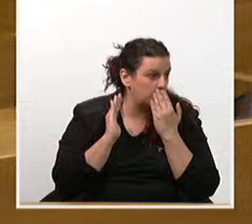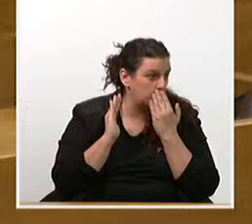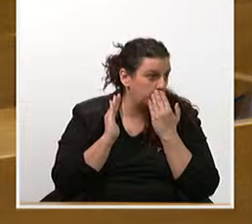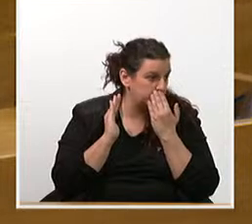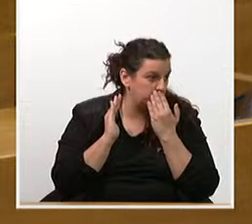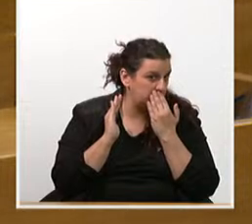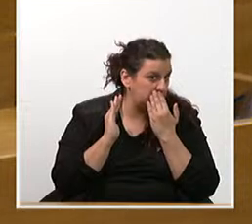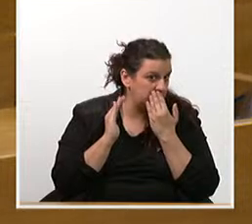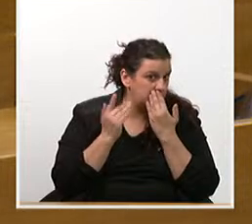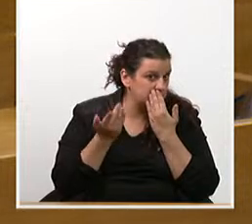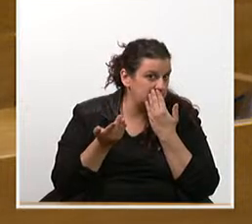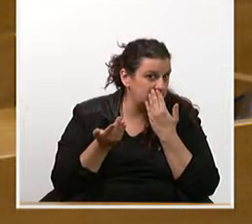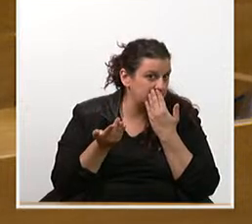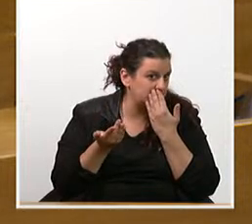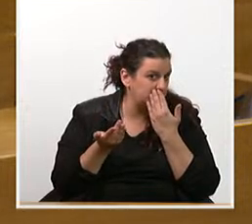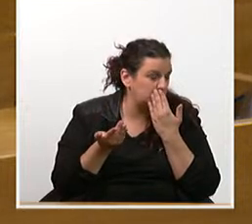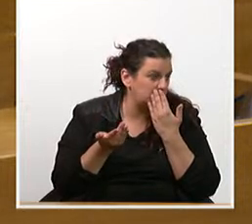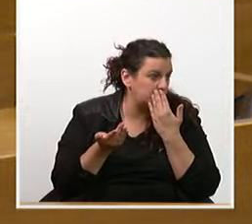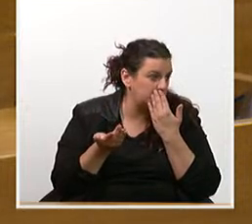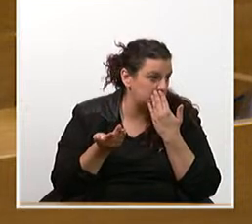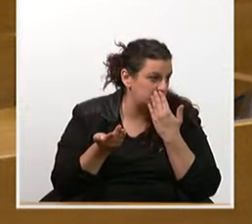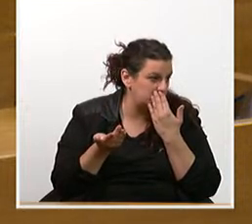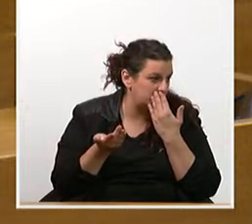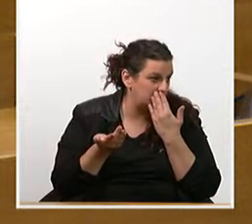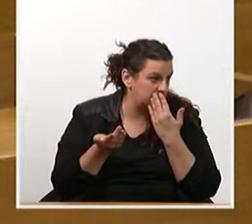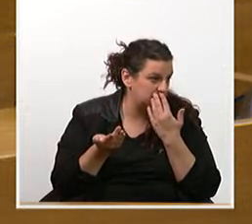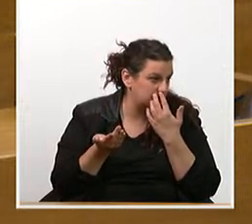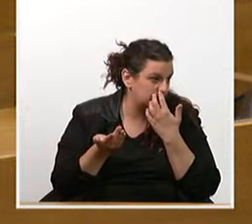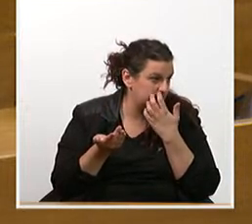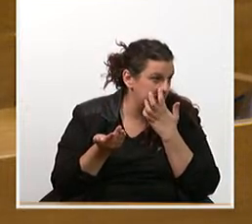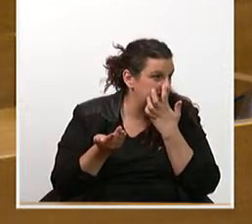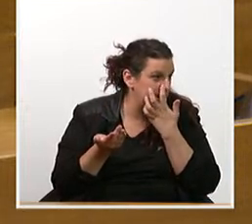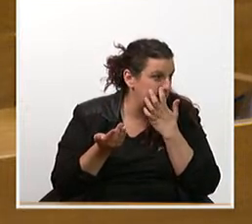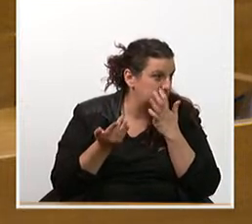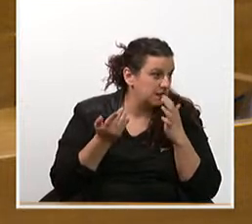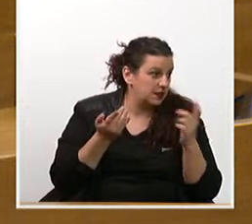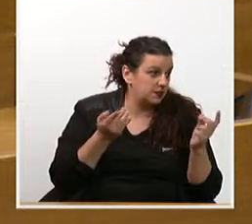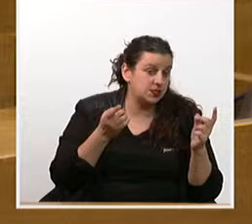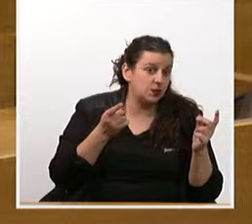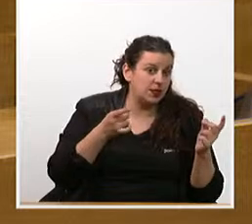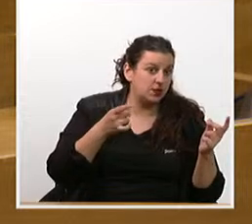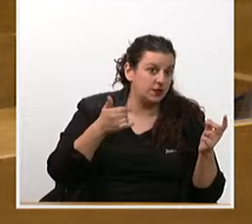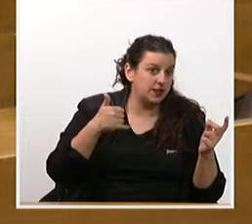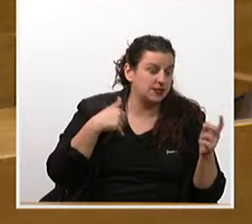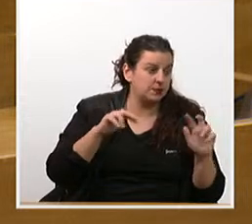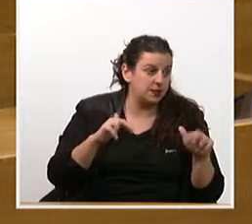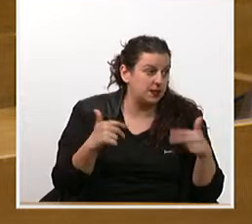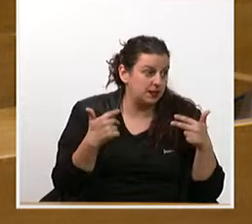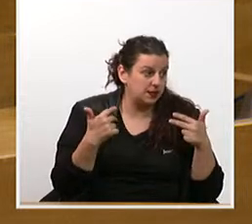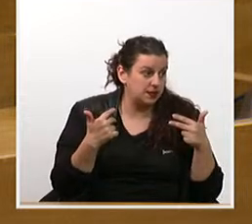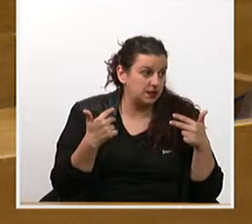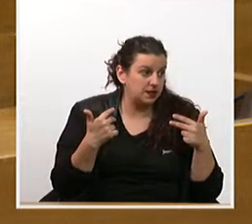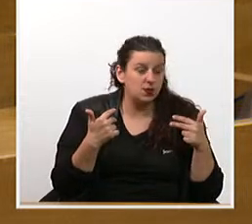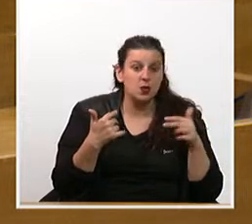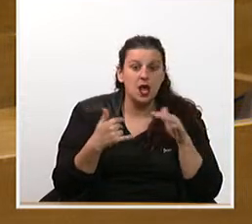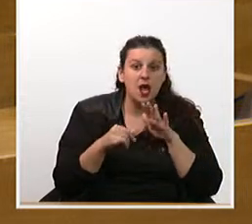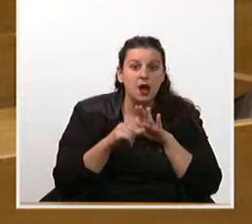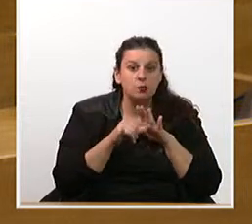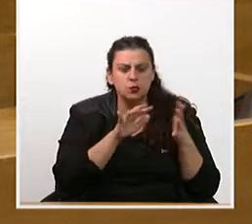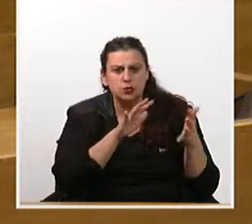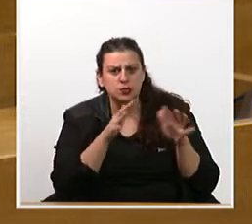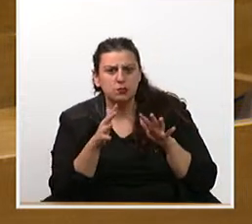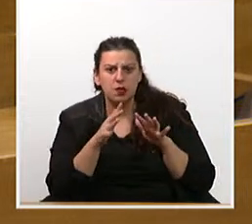Innovación industria comercio y turismo cuando tomamos posesión porque nos va a permitir hacer una aproximación de una primera